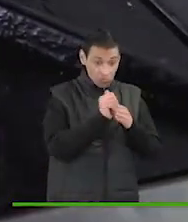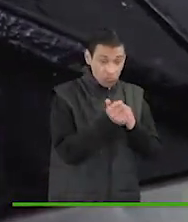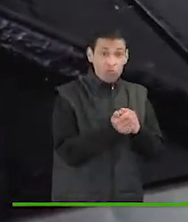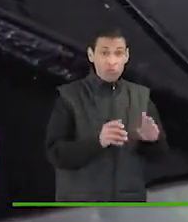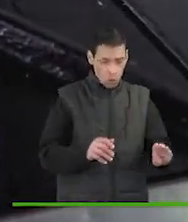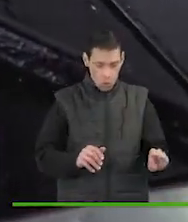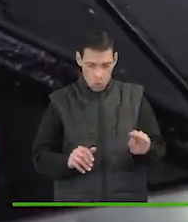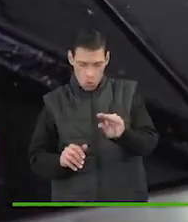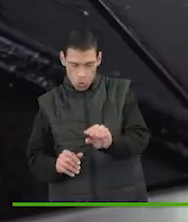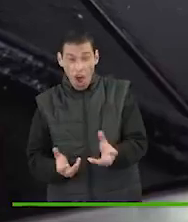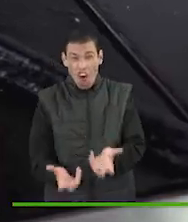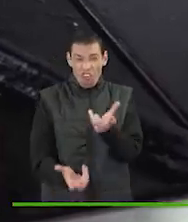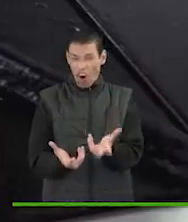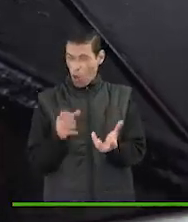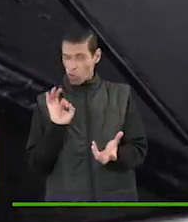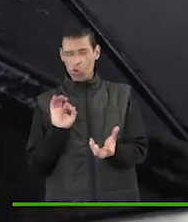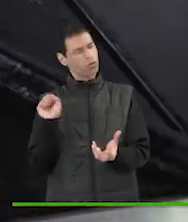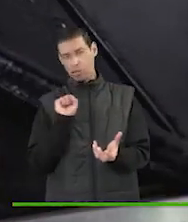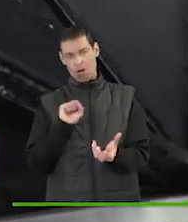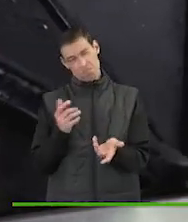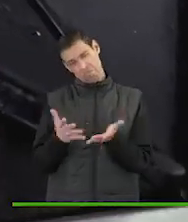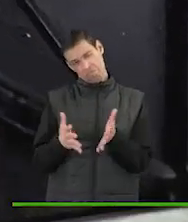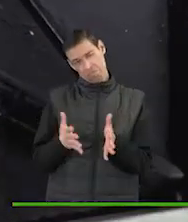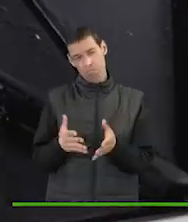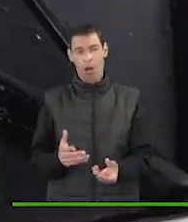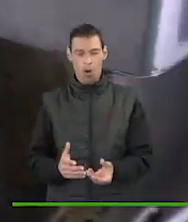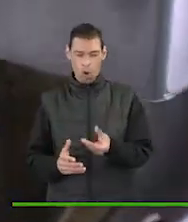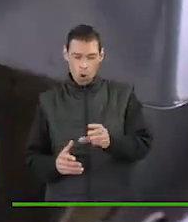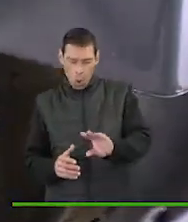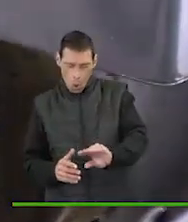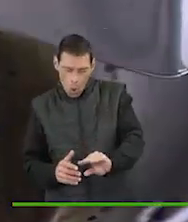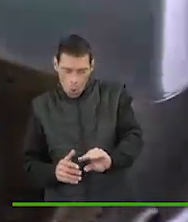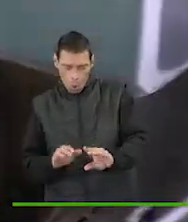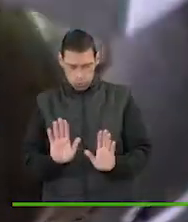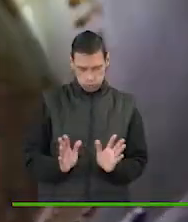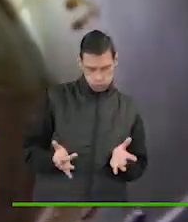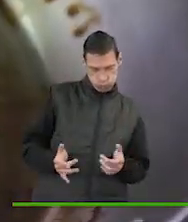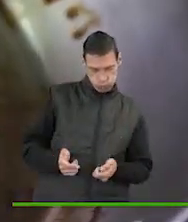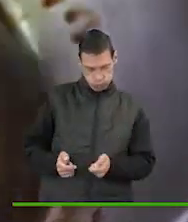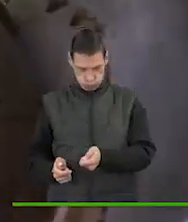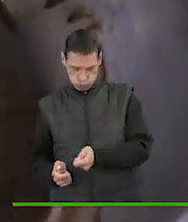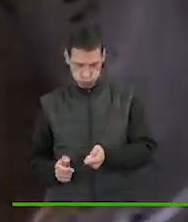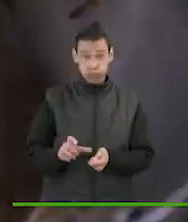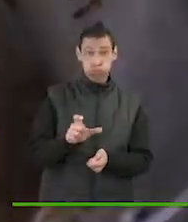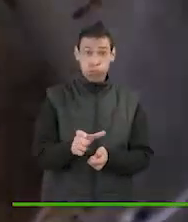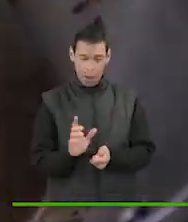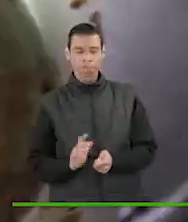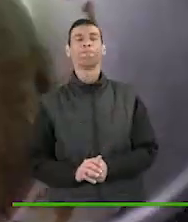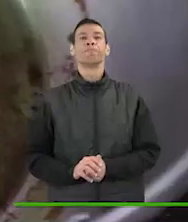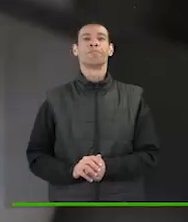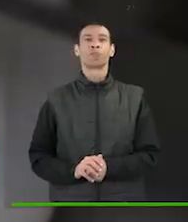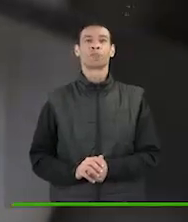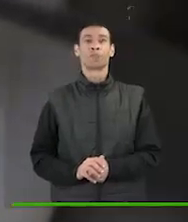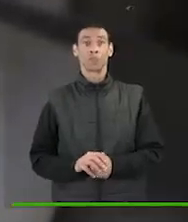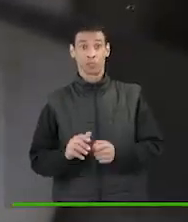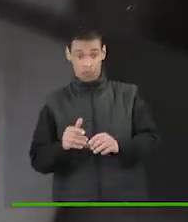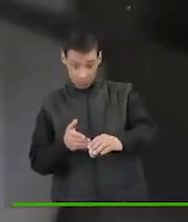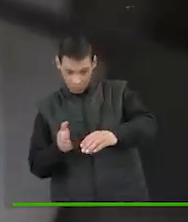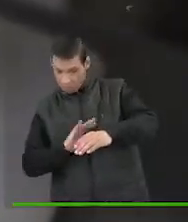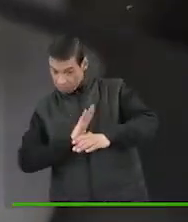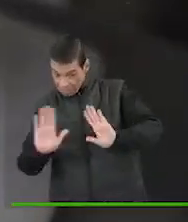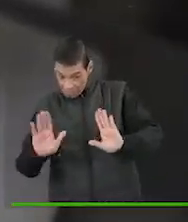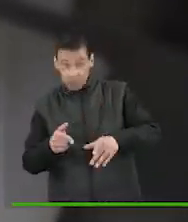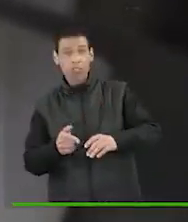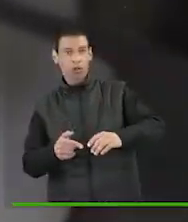y que esté caliente y colocamos la arepa ahí Entonces vamos a darle el bote la vuelta para